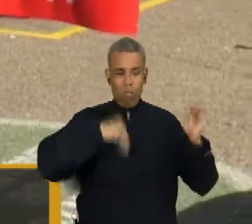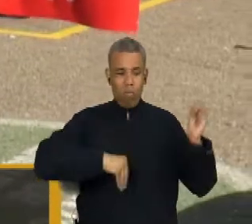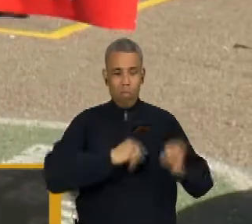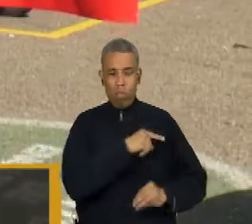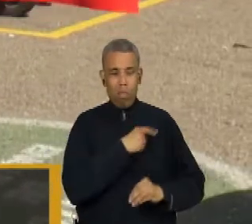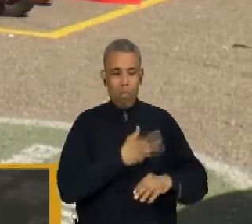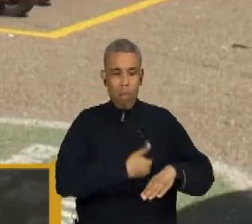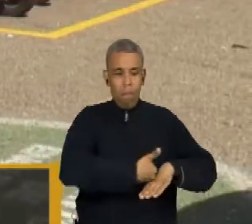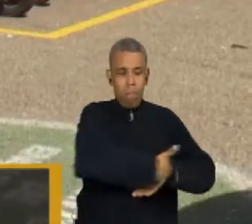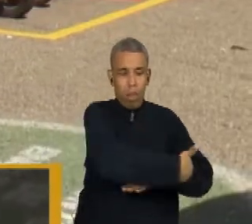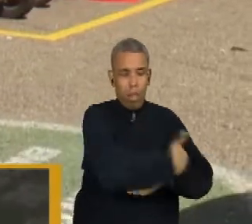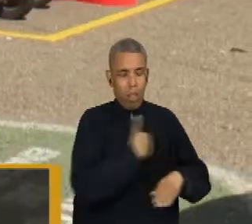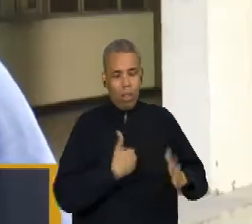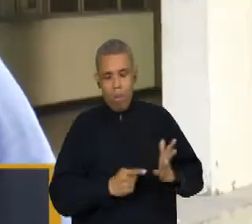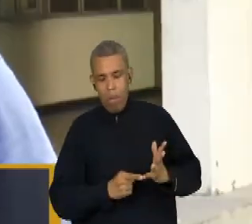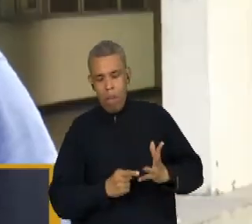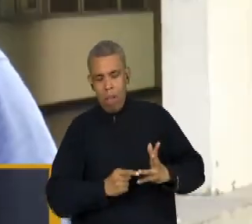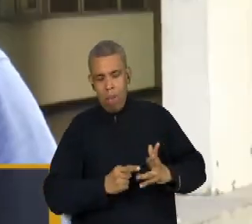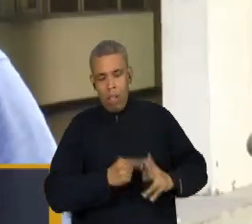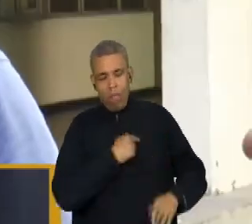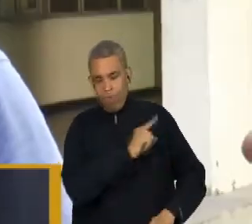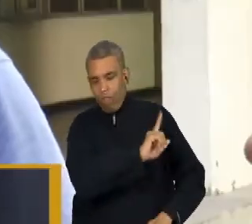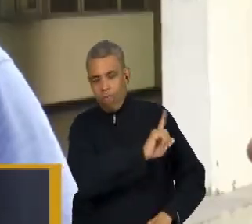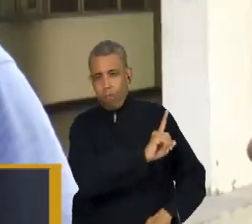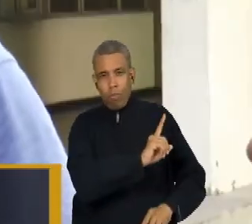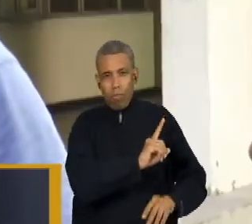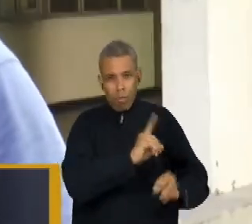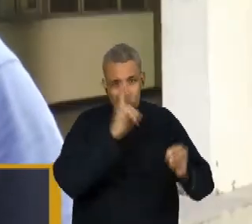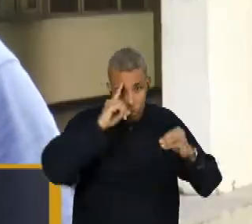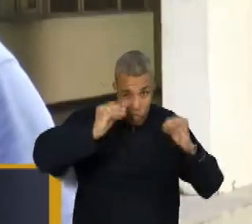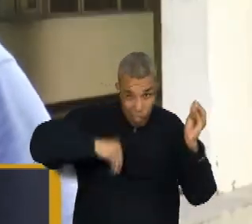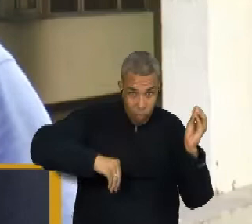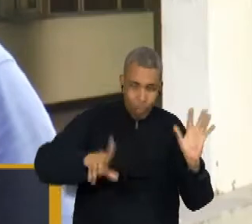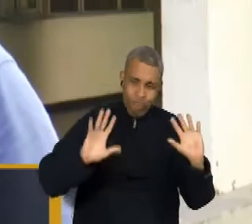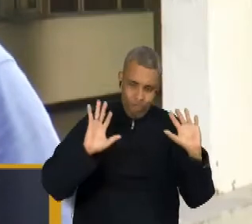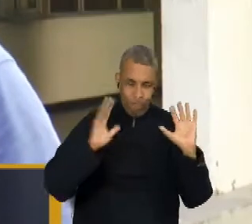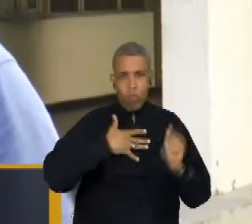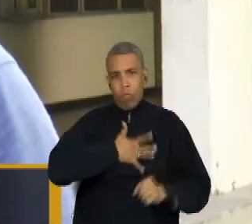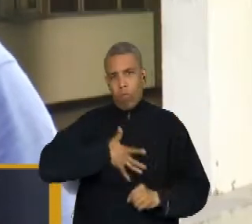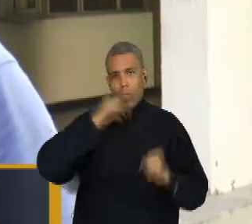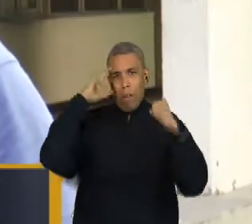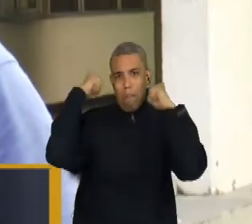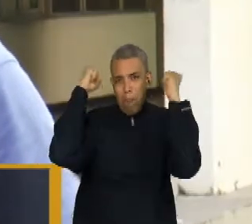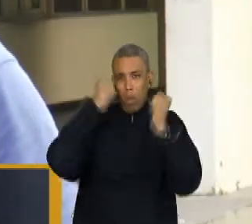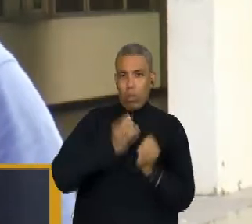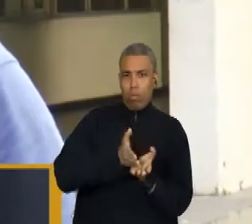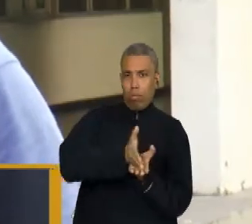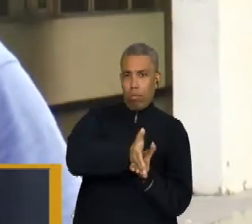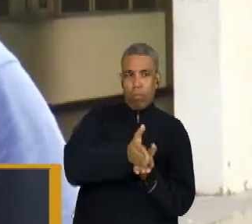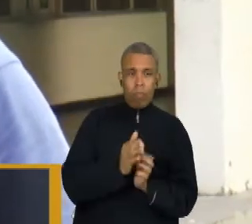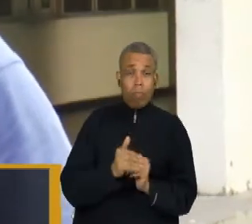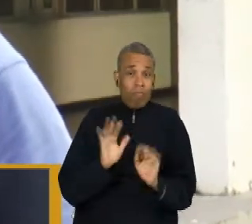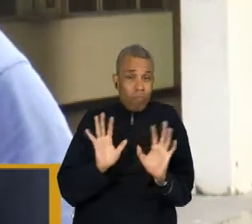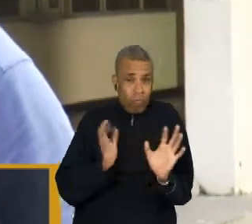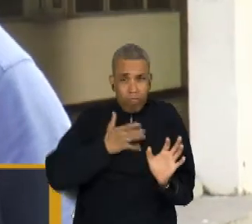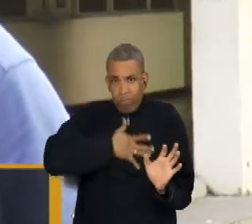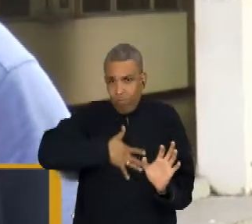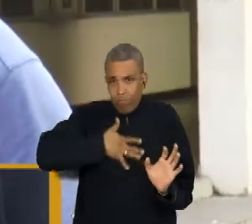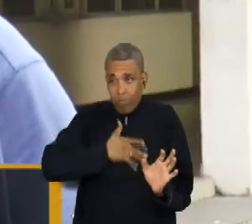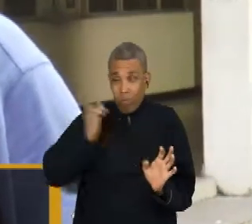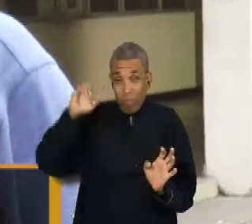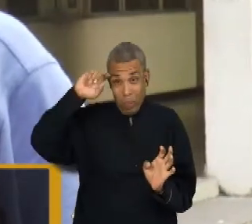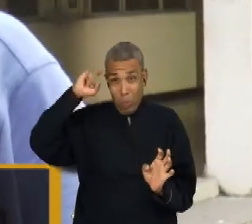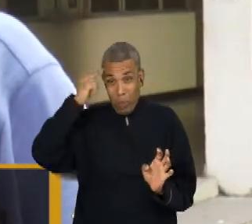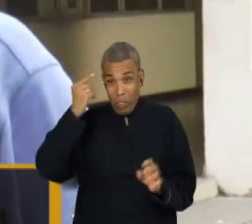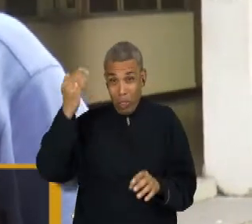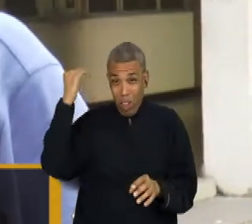una semana. Nosotros expresamos que el magisterio colombiano no levanta el paro hasta tanto el gobierno no cumpla